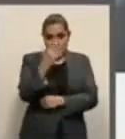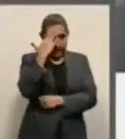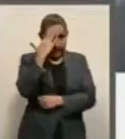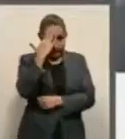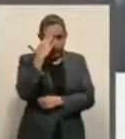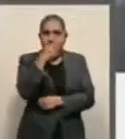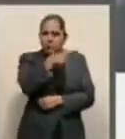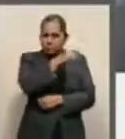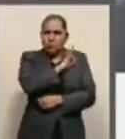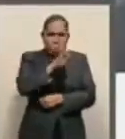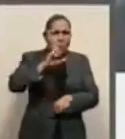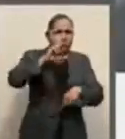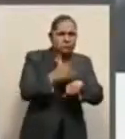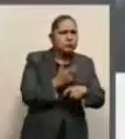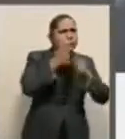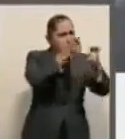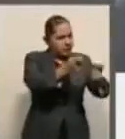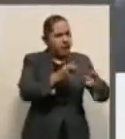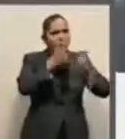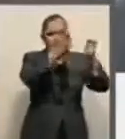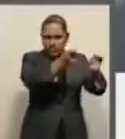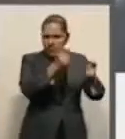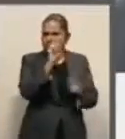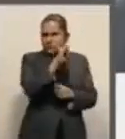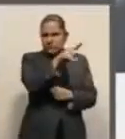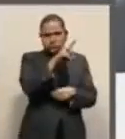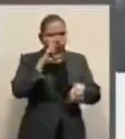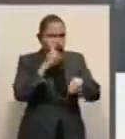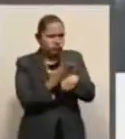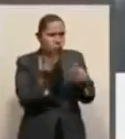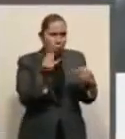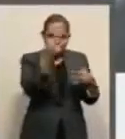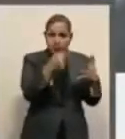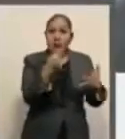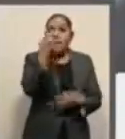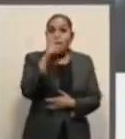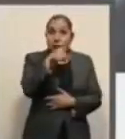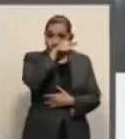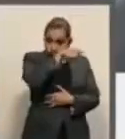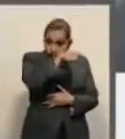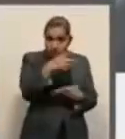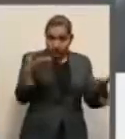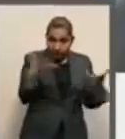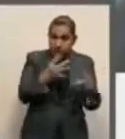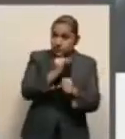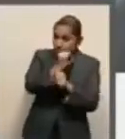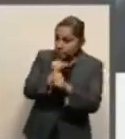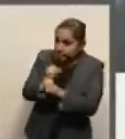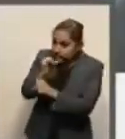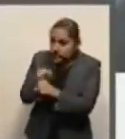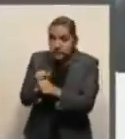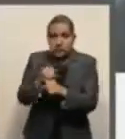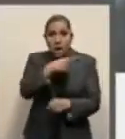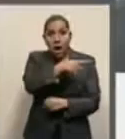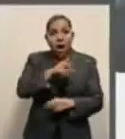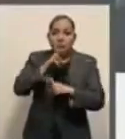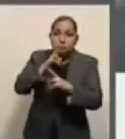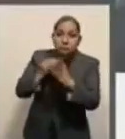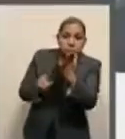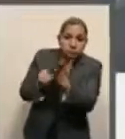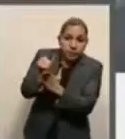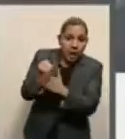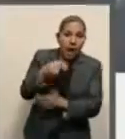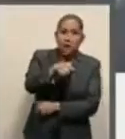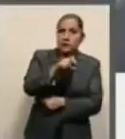de investigar y acusar porque la facultad de investigar y acusar es exclusiva